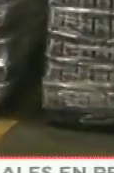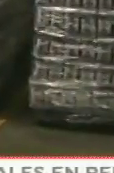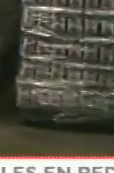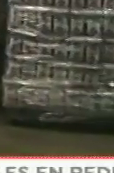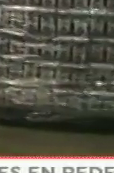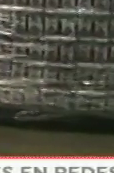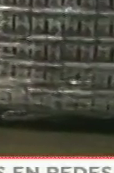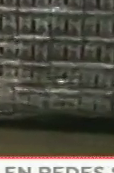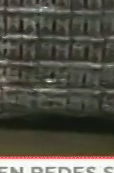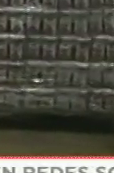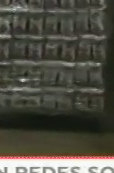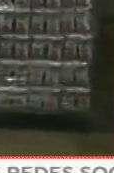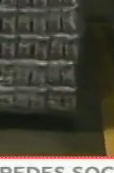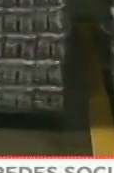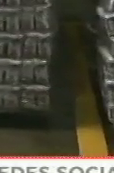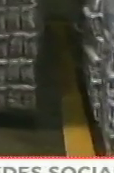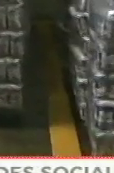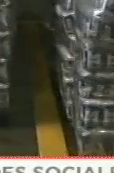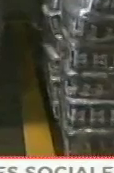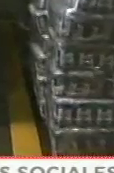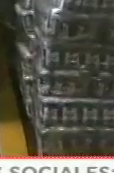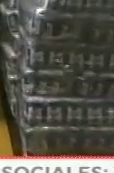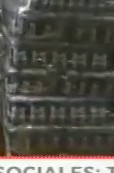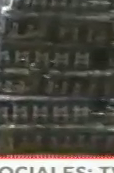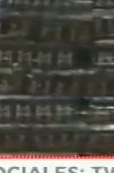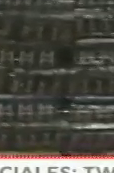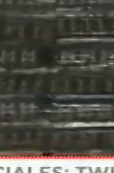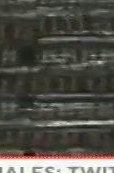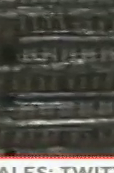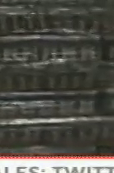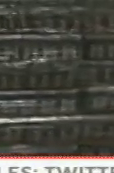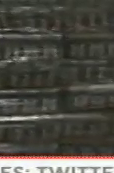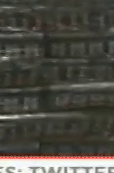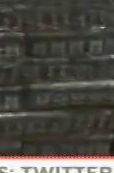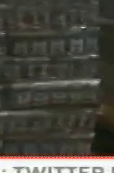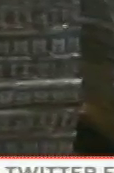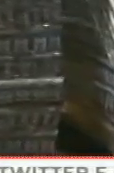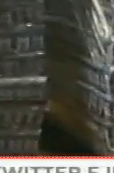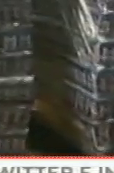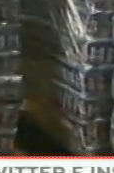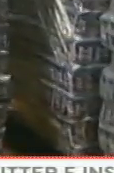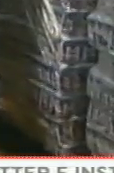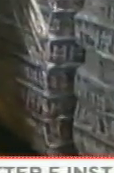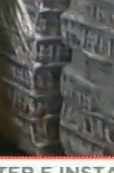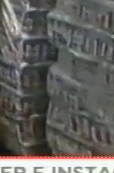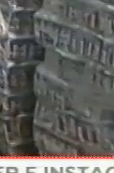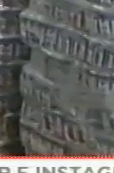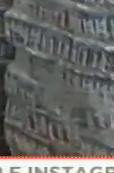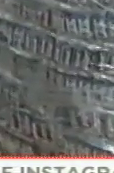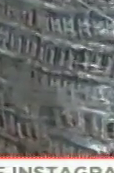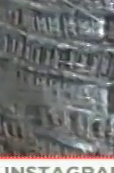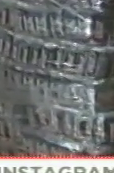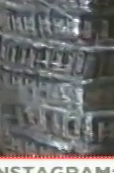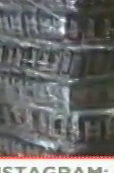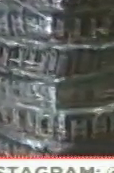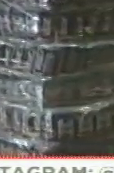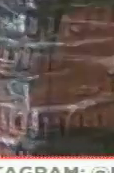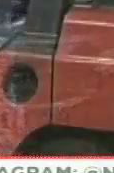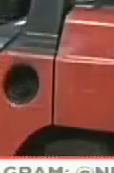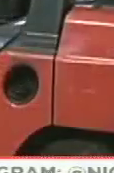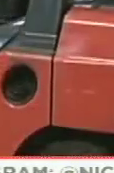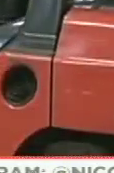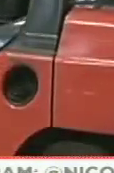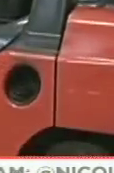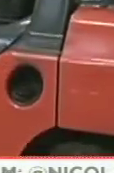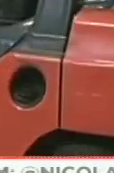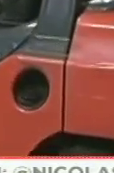café nacional. Hoy, incorporando más de 100 jóvenes de chamba juvenil que son insertados laboralmente a la